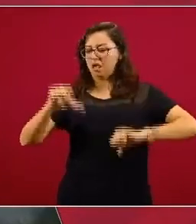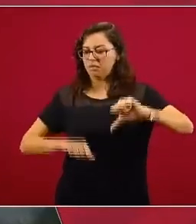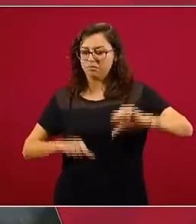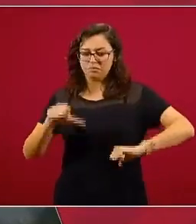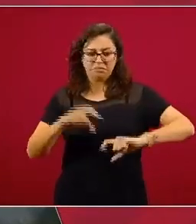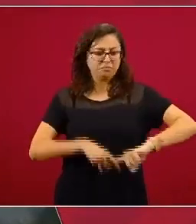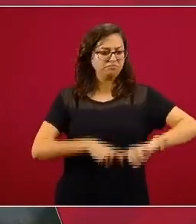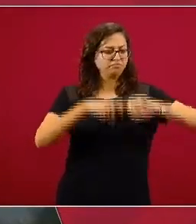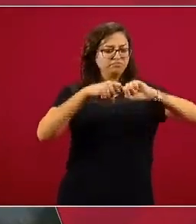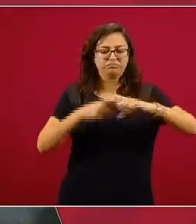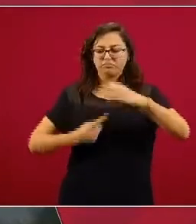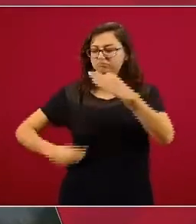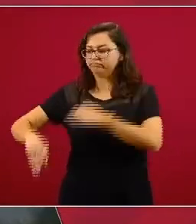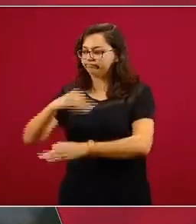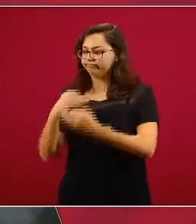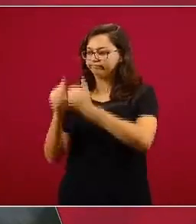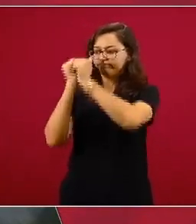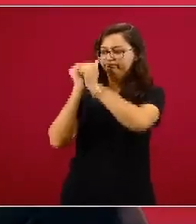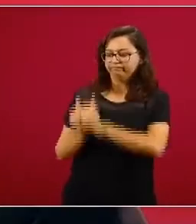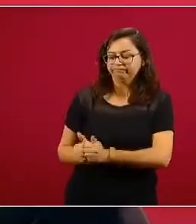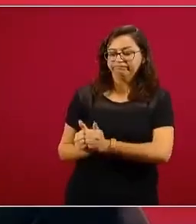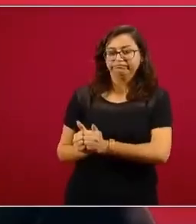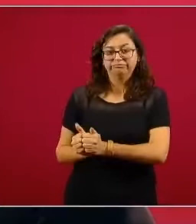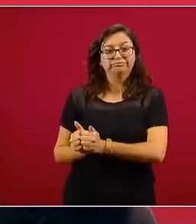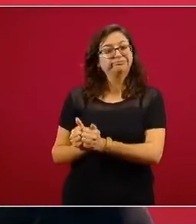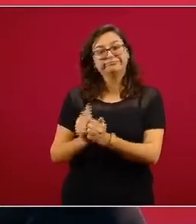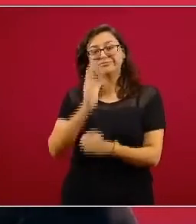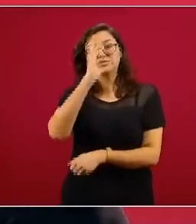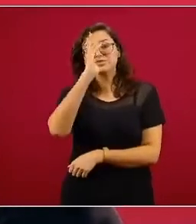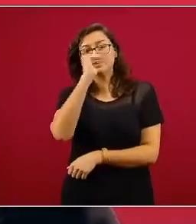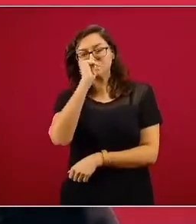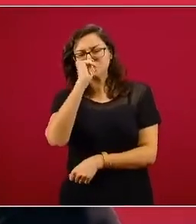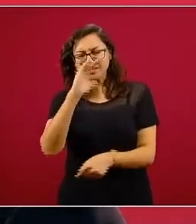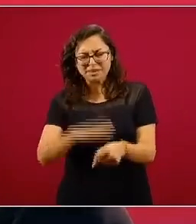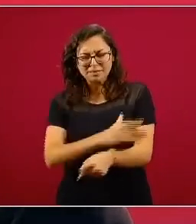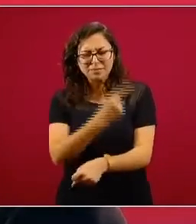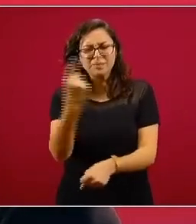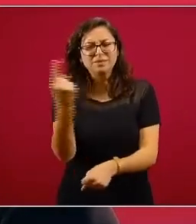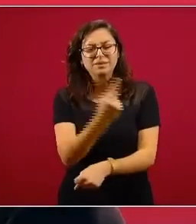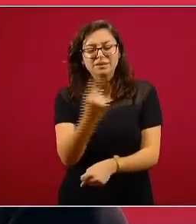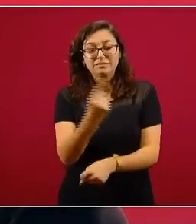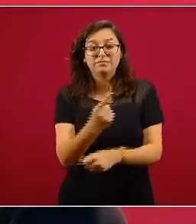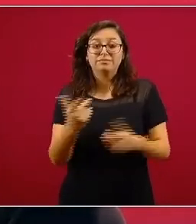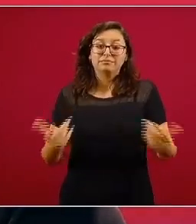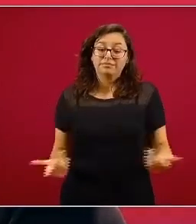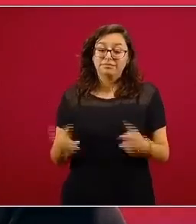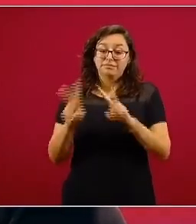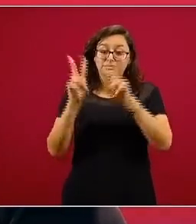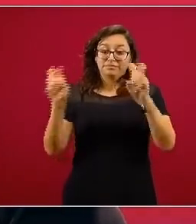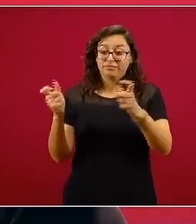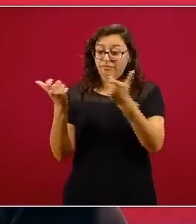públicas suspendidas? En general, porque eso afecta gravemente la economía.